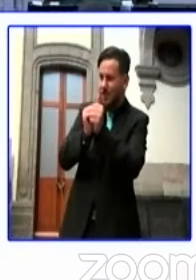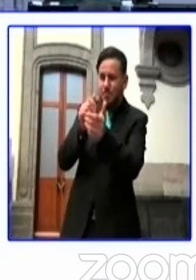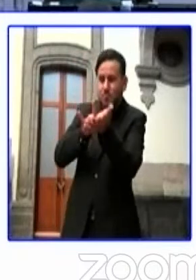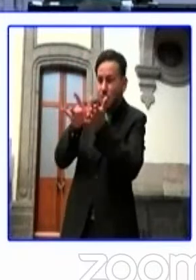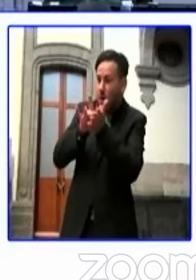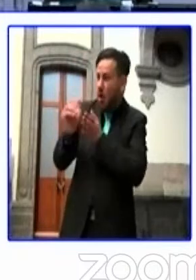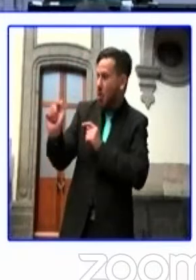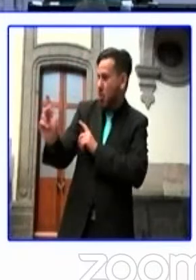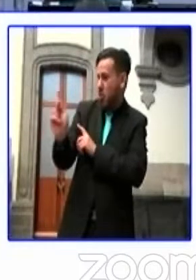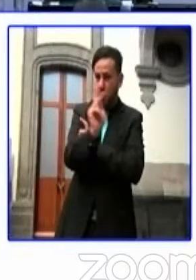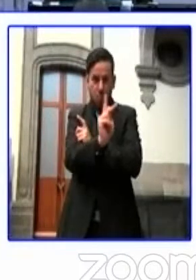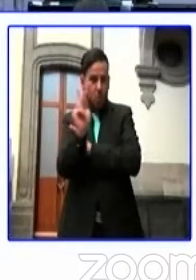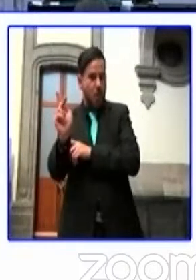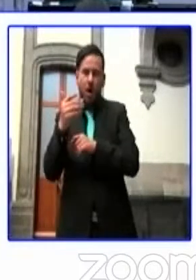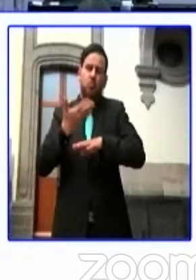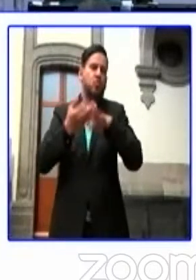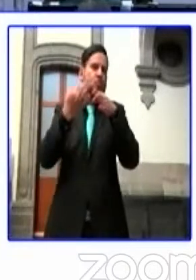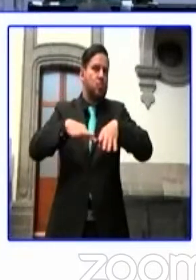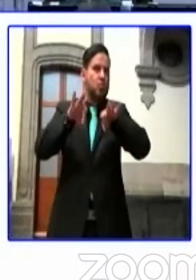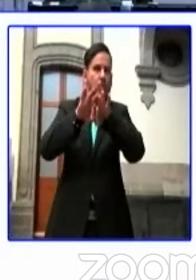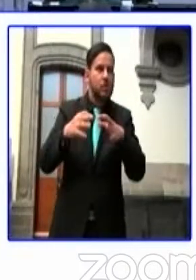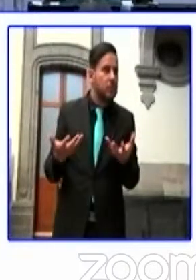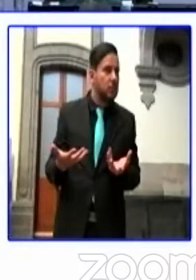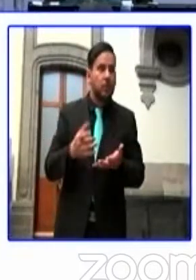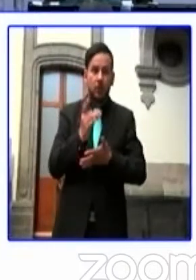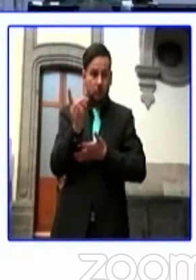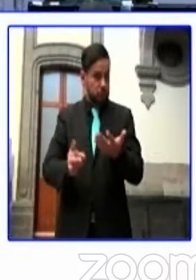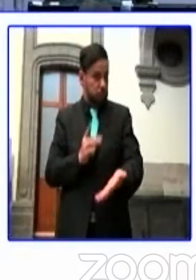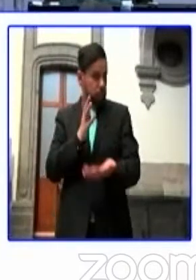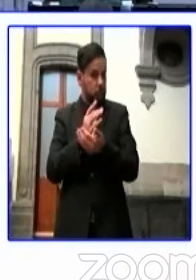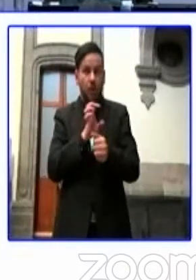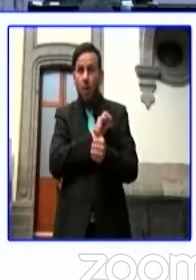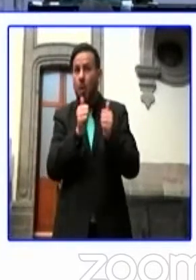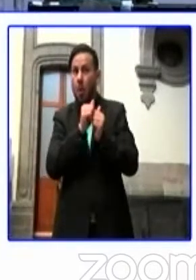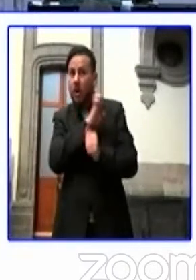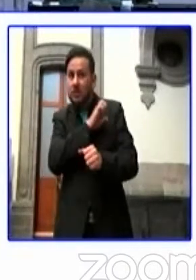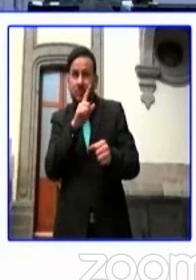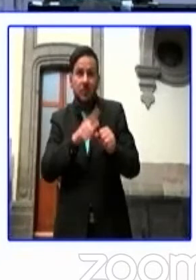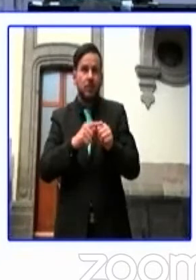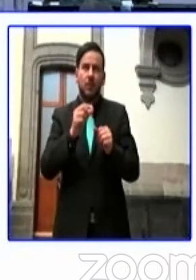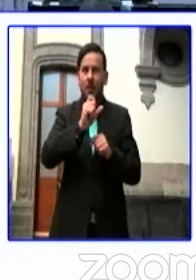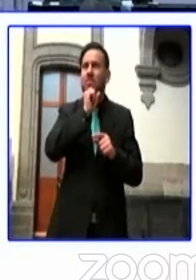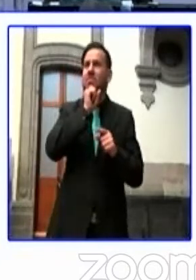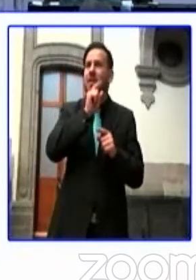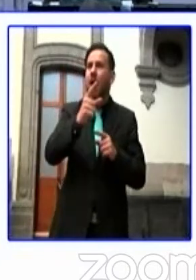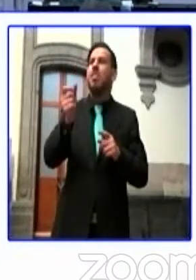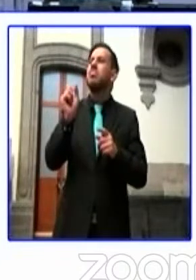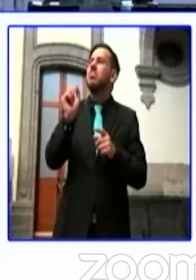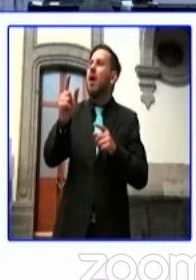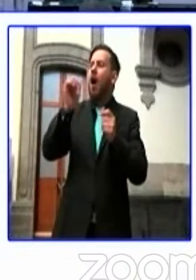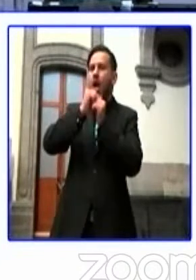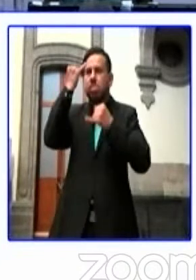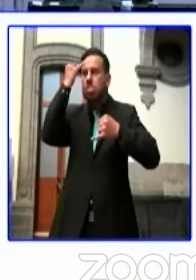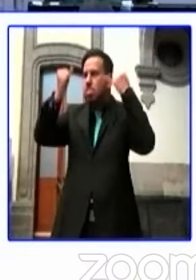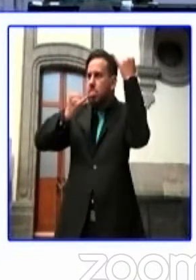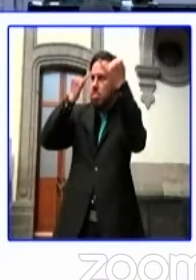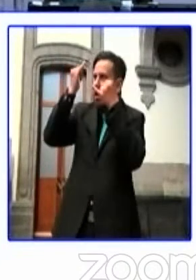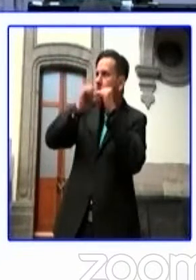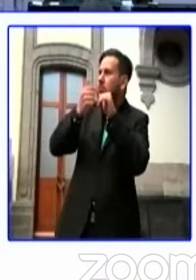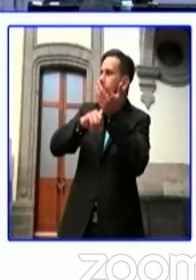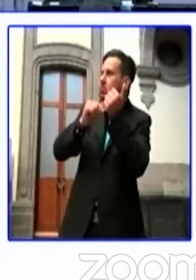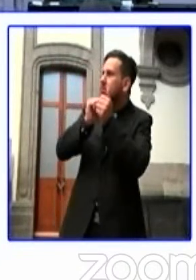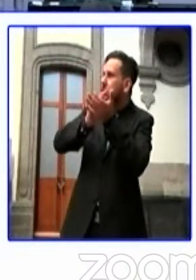pares es fundamental, no solamente por especialistas. Hay que dejar de medicalizar la